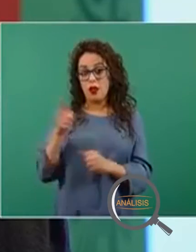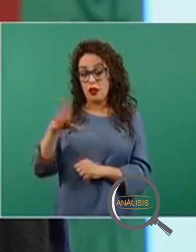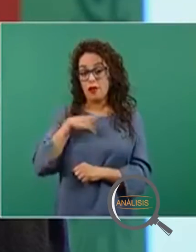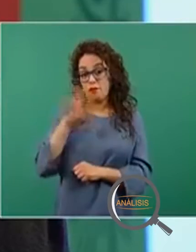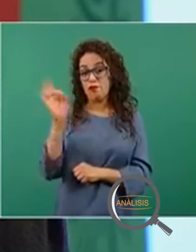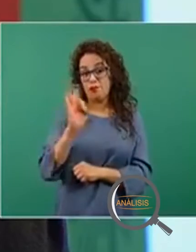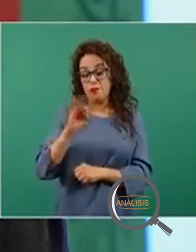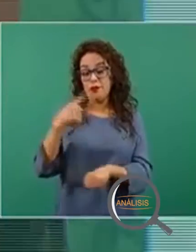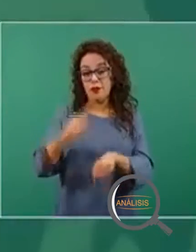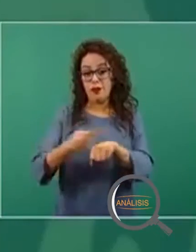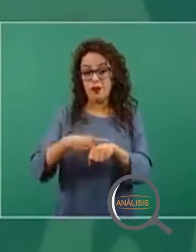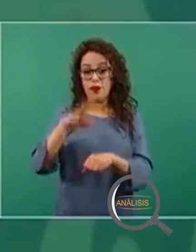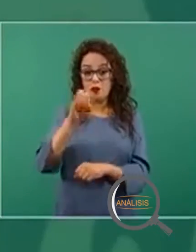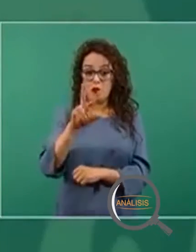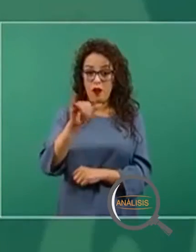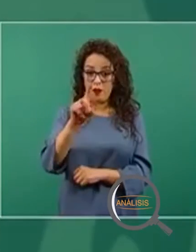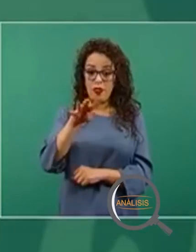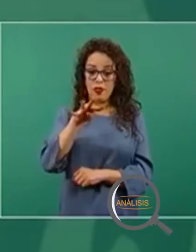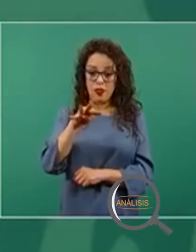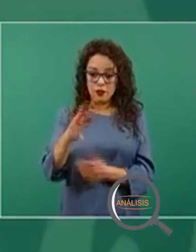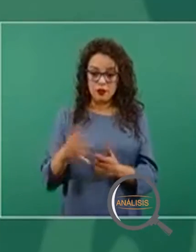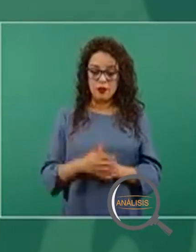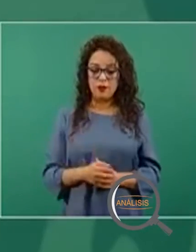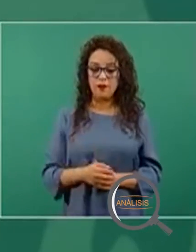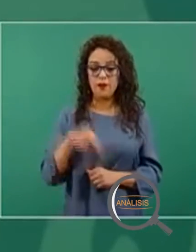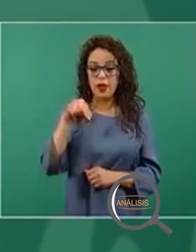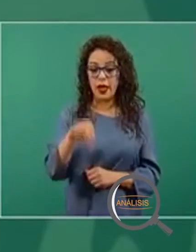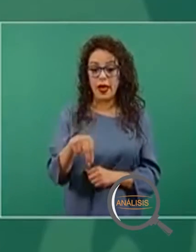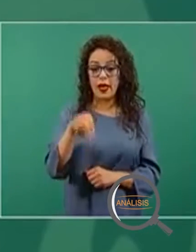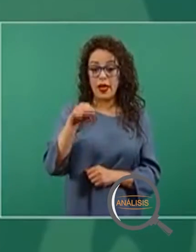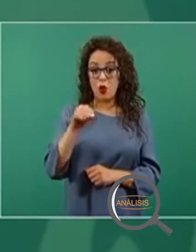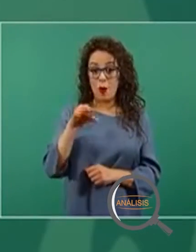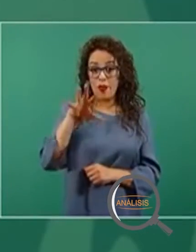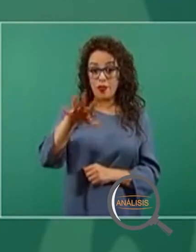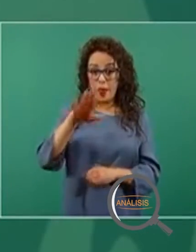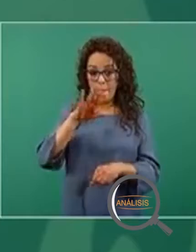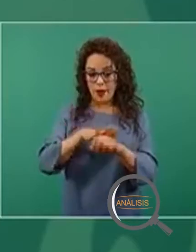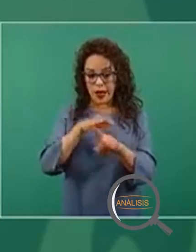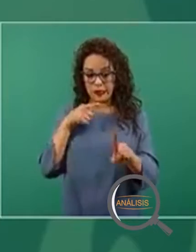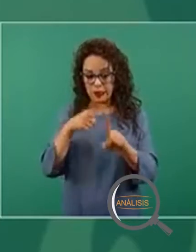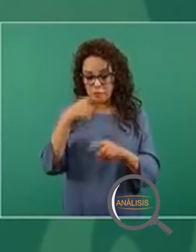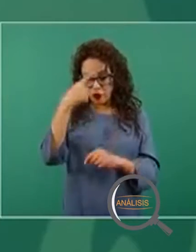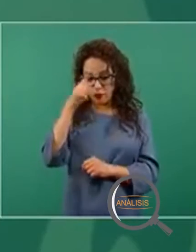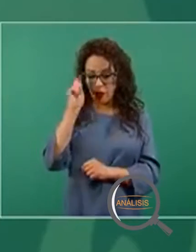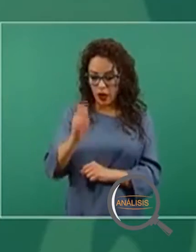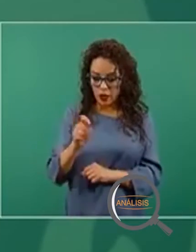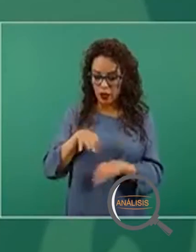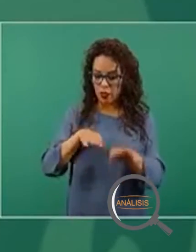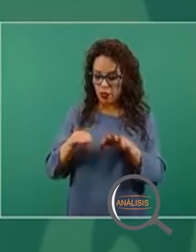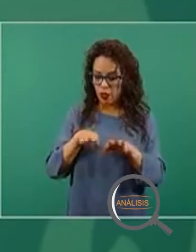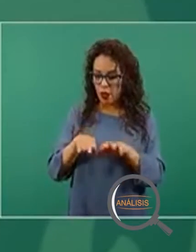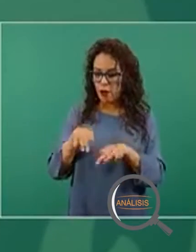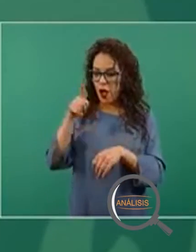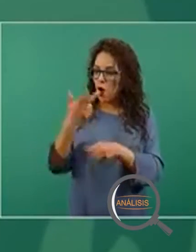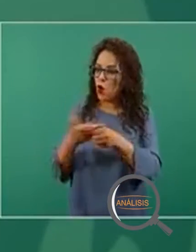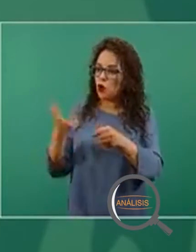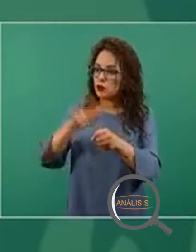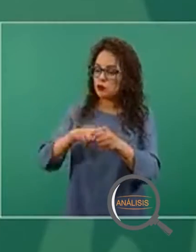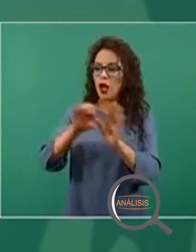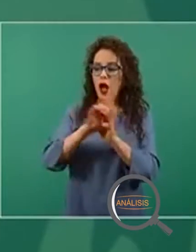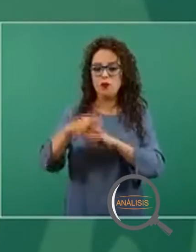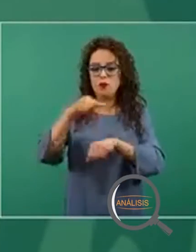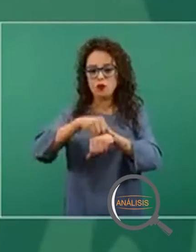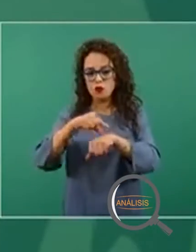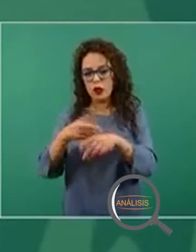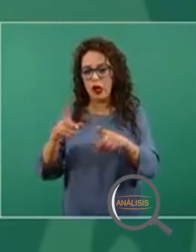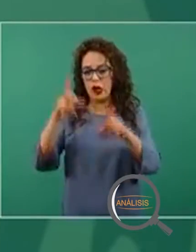de COVID-19, y las N95 específicamente para los trabajadores de la salud que tienen interacción con personas